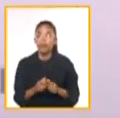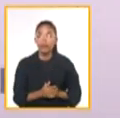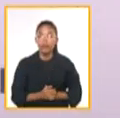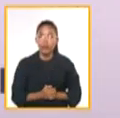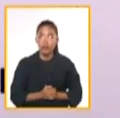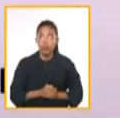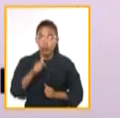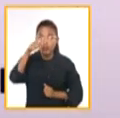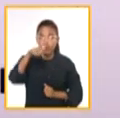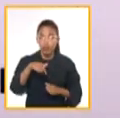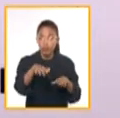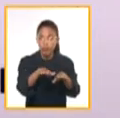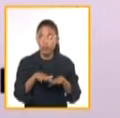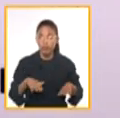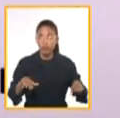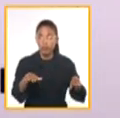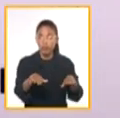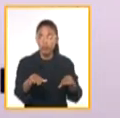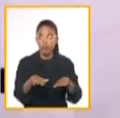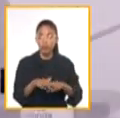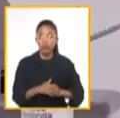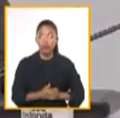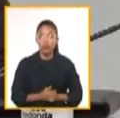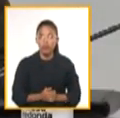Hoy en la mesa redonda.